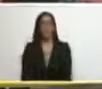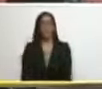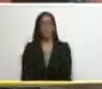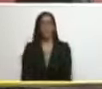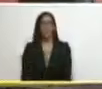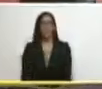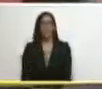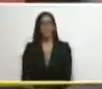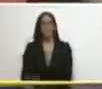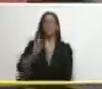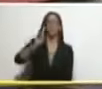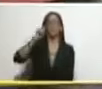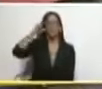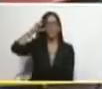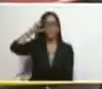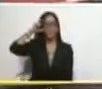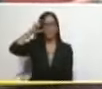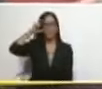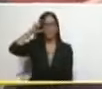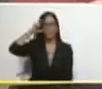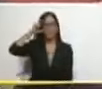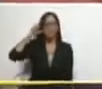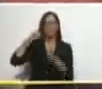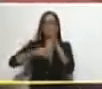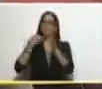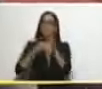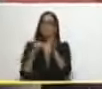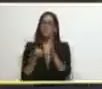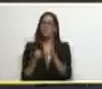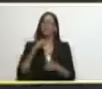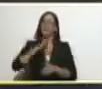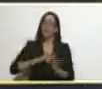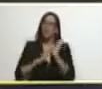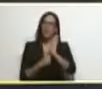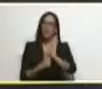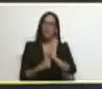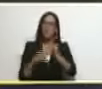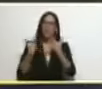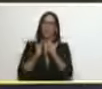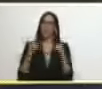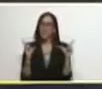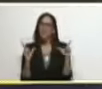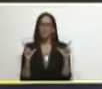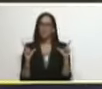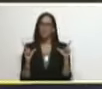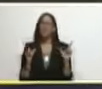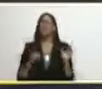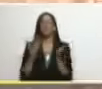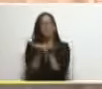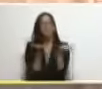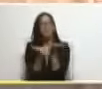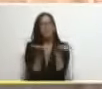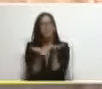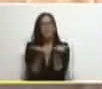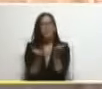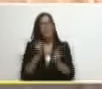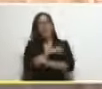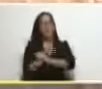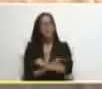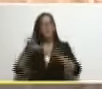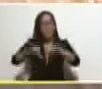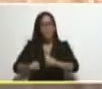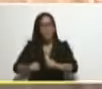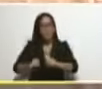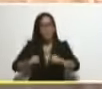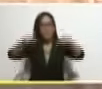Y si algún día esos organismos han quedado desnudos, que están al servicio de los poderes imperiales,